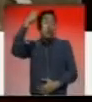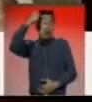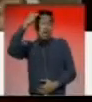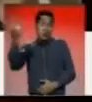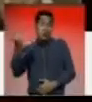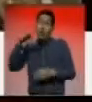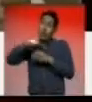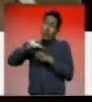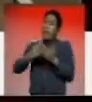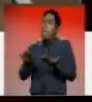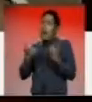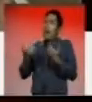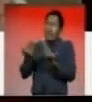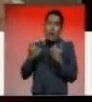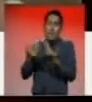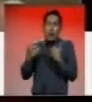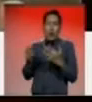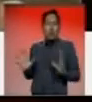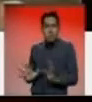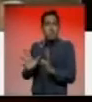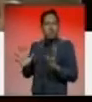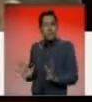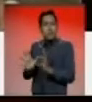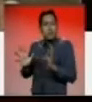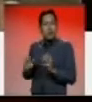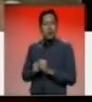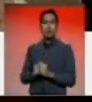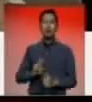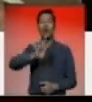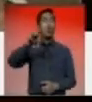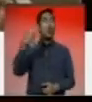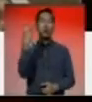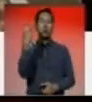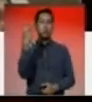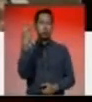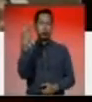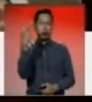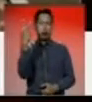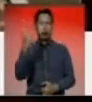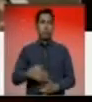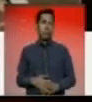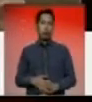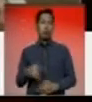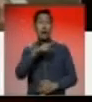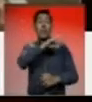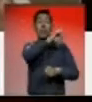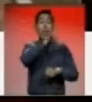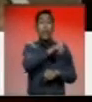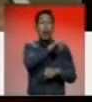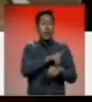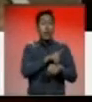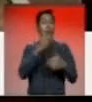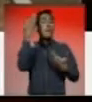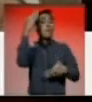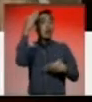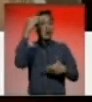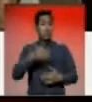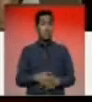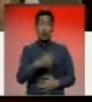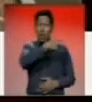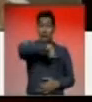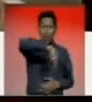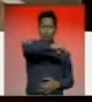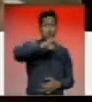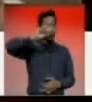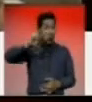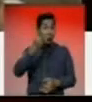o provocar esa suma de votos tiene una doble visión o se pacta con los dirigentes políticos que no han entrado en la